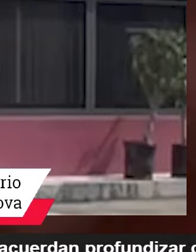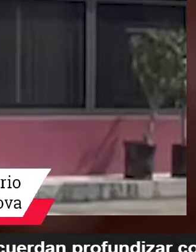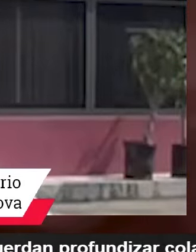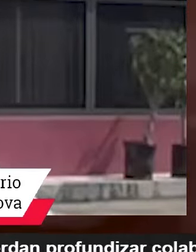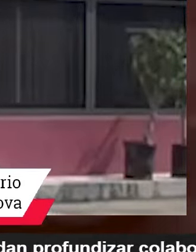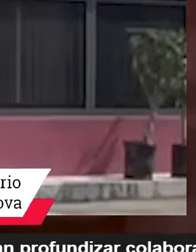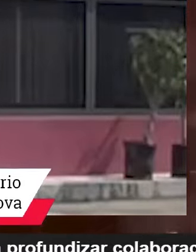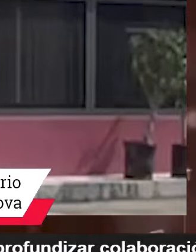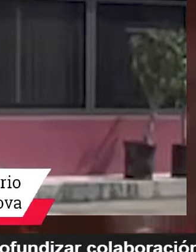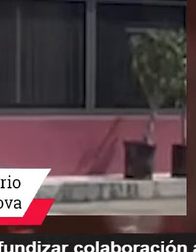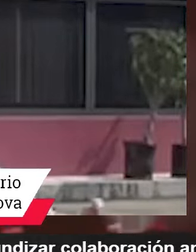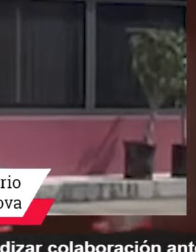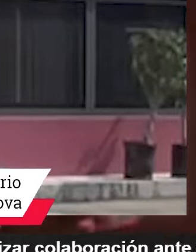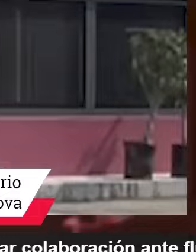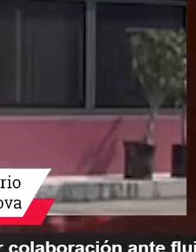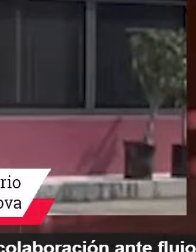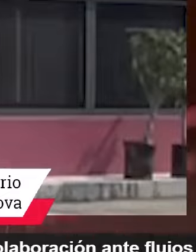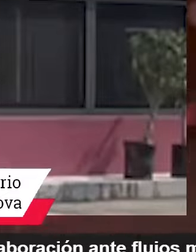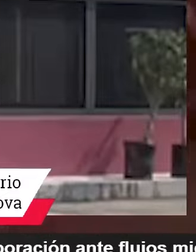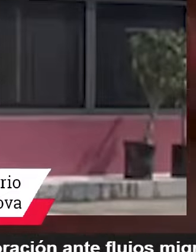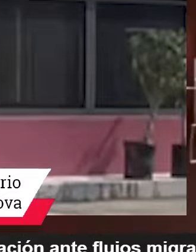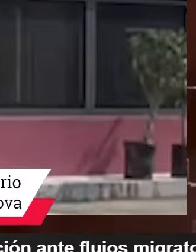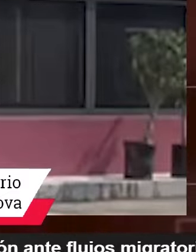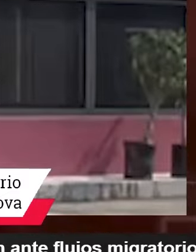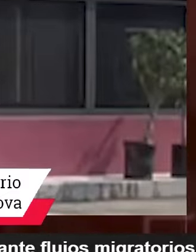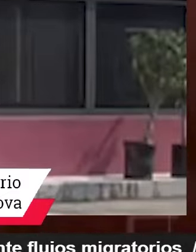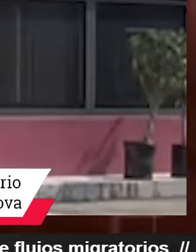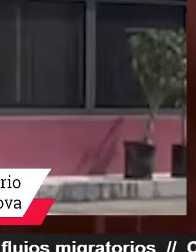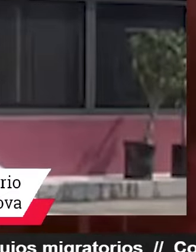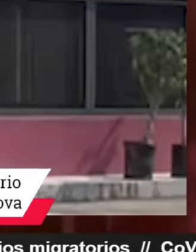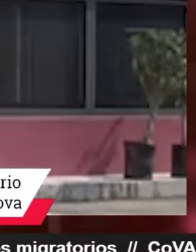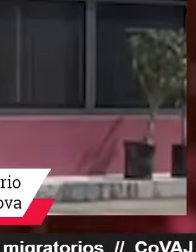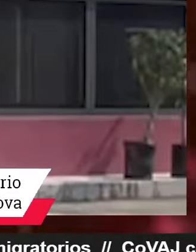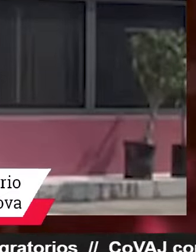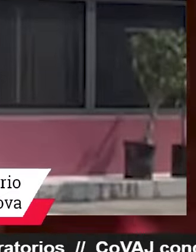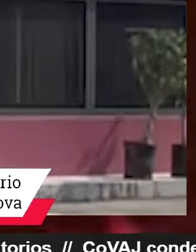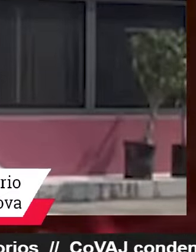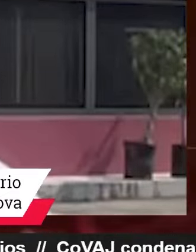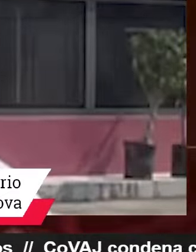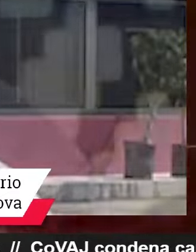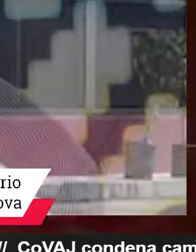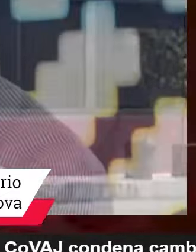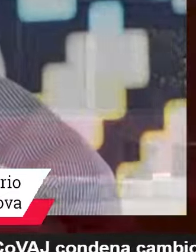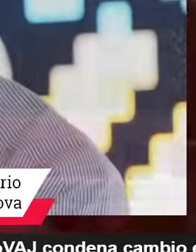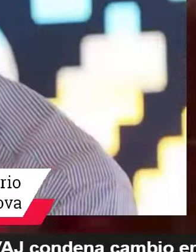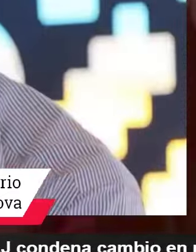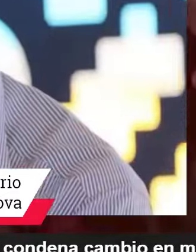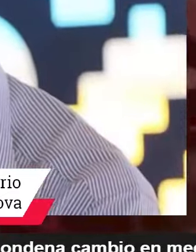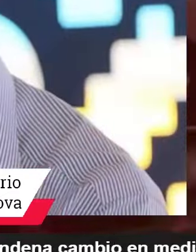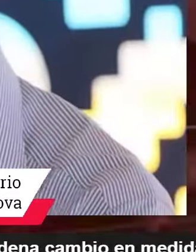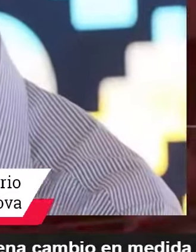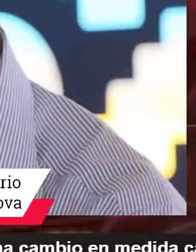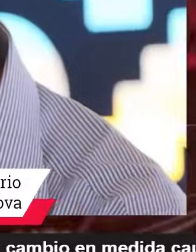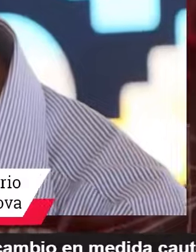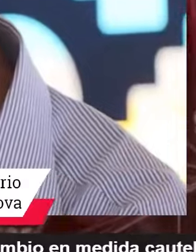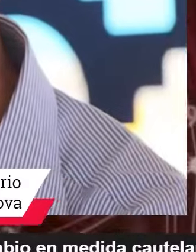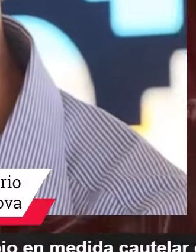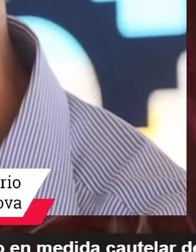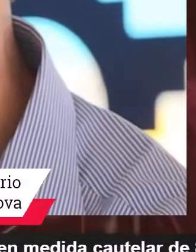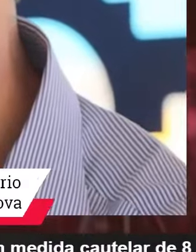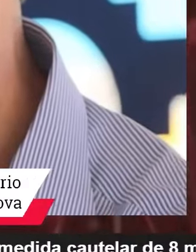justamente el instituto interamericano de Derechos Humanos que dirige José Thomson Jiménez o que